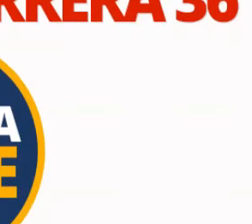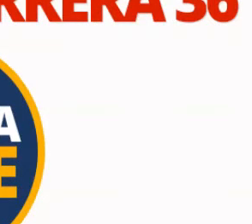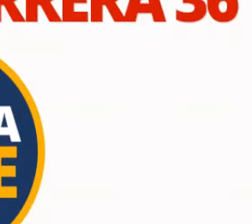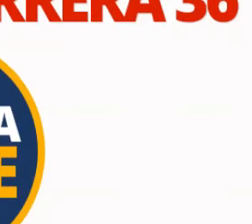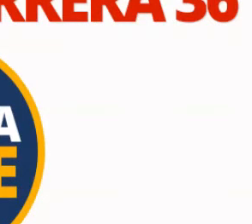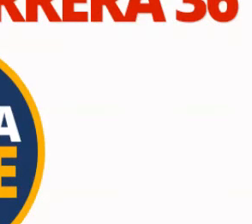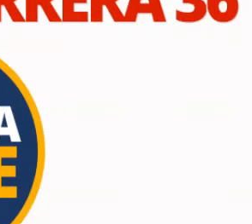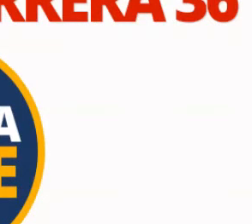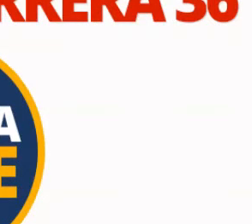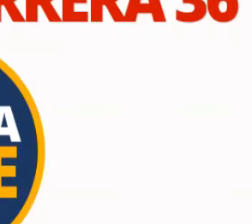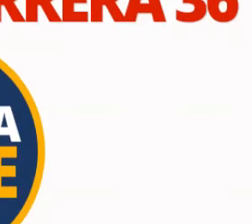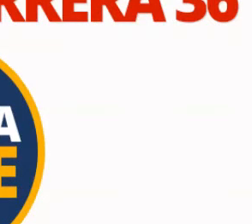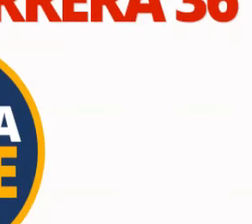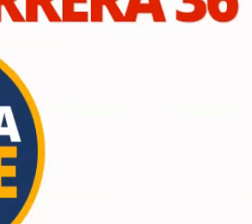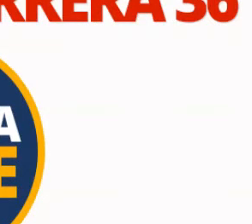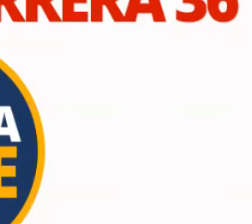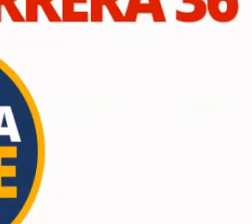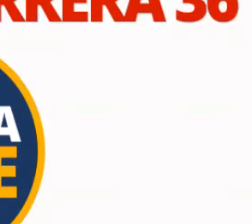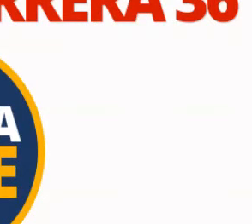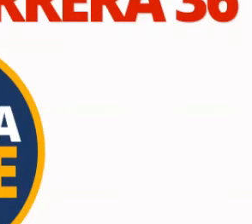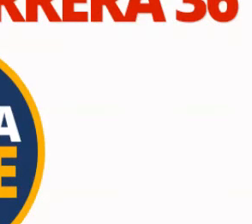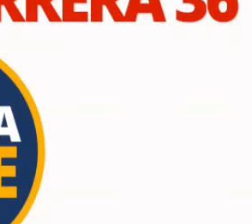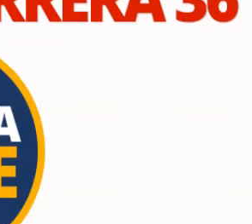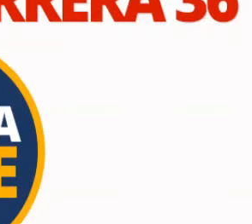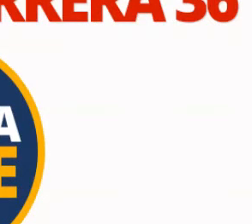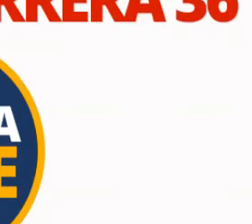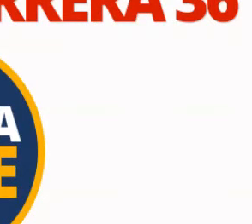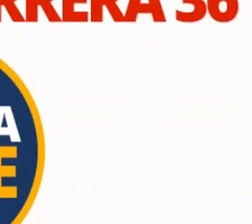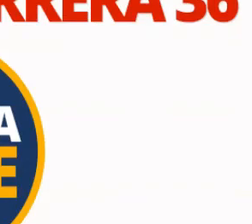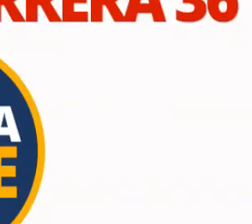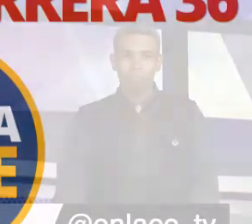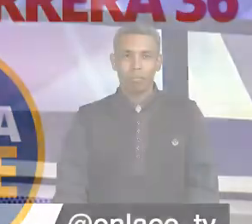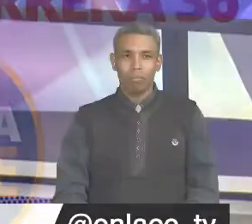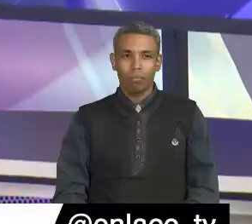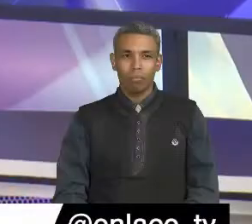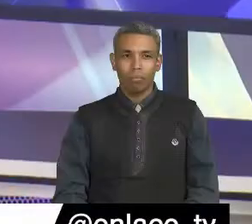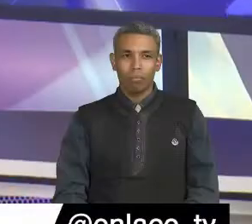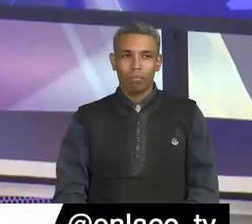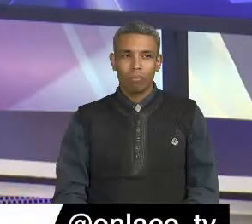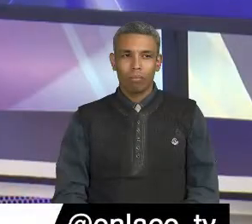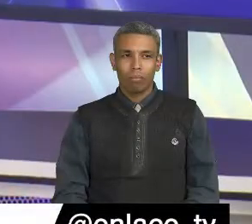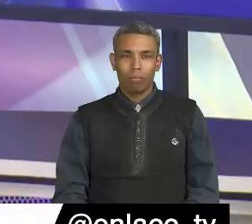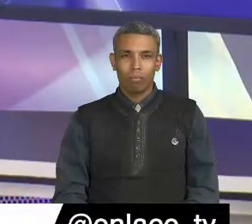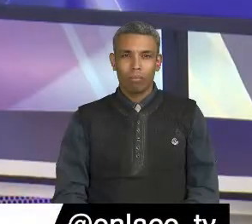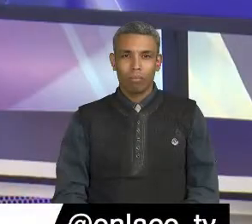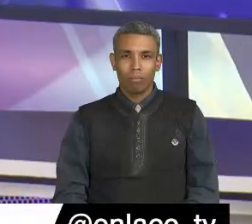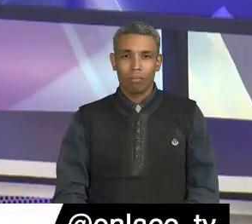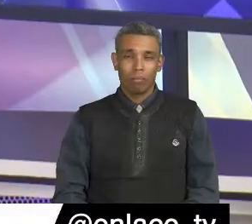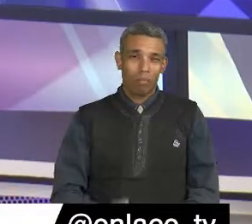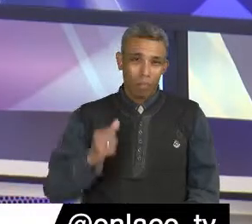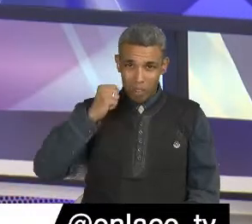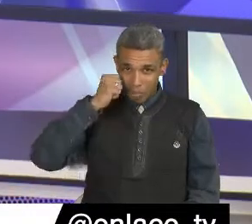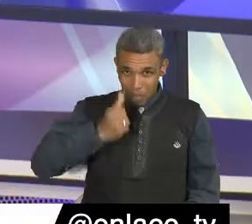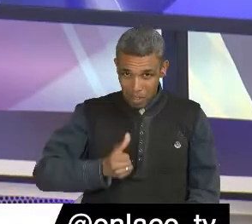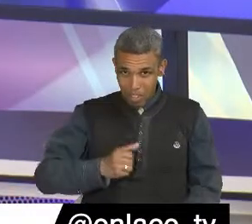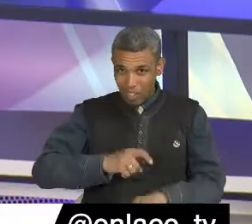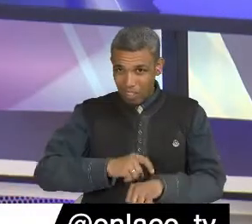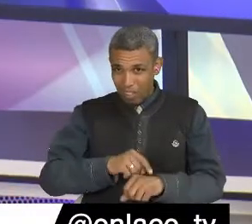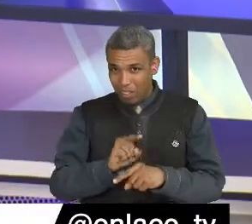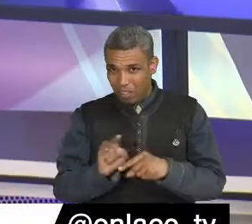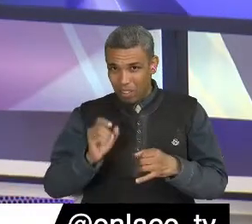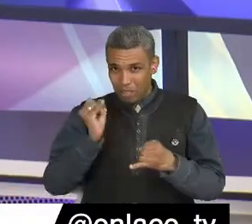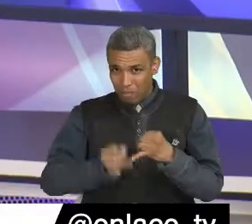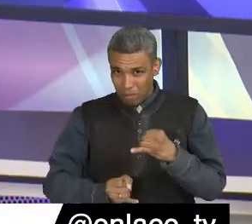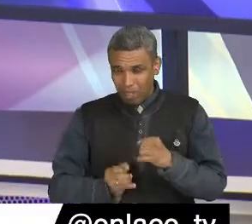tu vida ahora también en su nueva sede, ubíquenla en la avenida 36. Los esperamos mañana en la emisión de fin de semana del